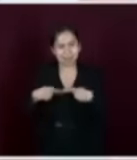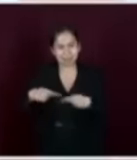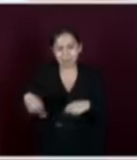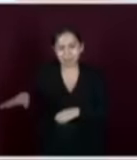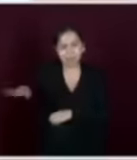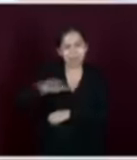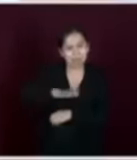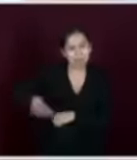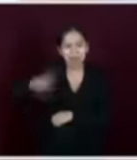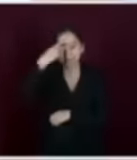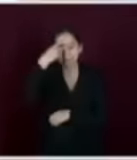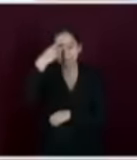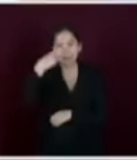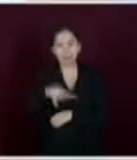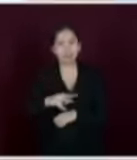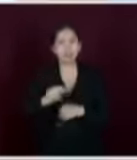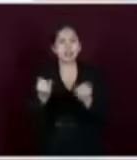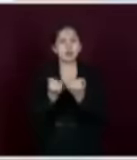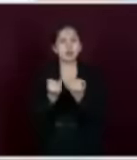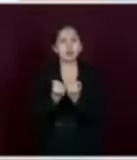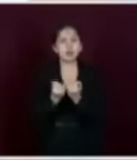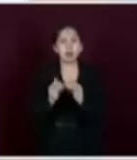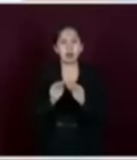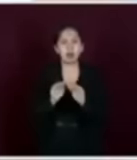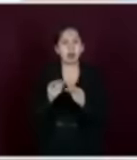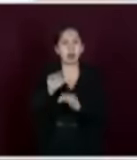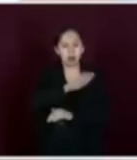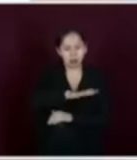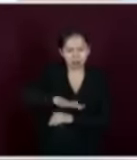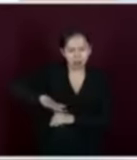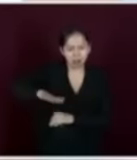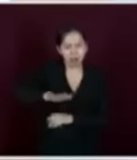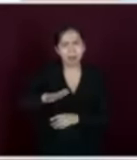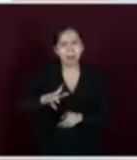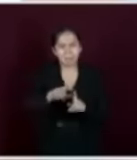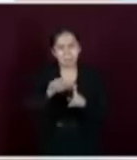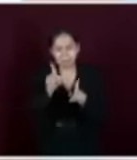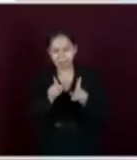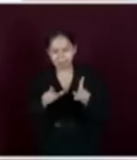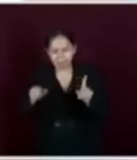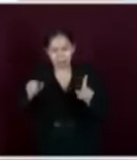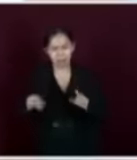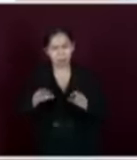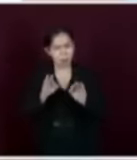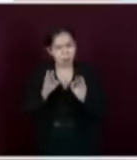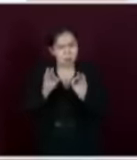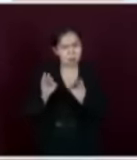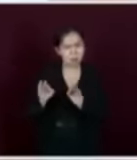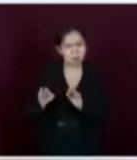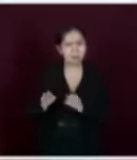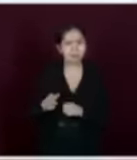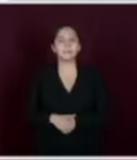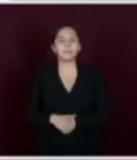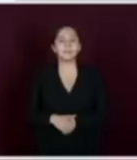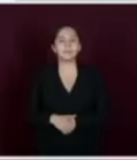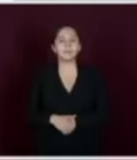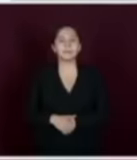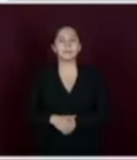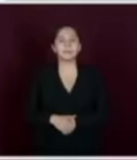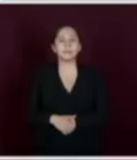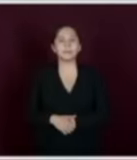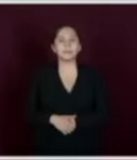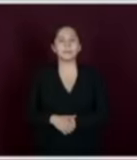México y la dignidad de la República y de la patria.